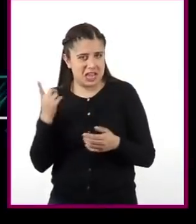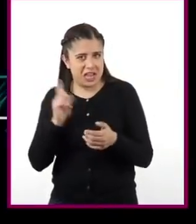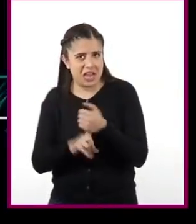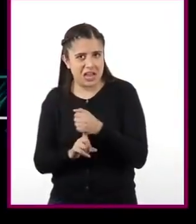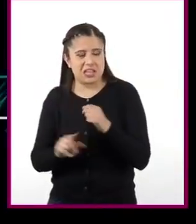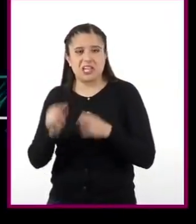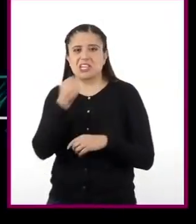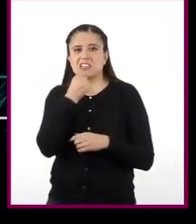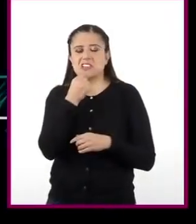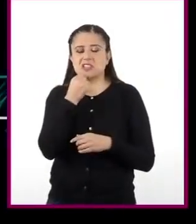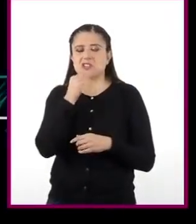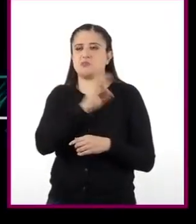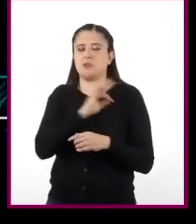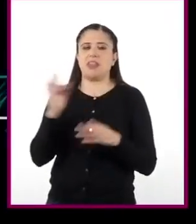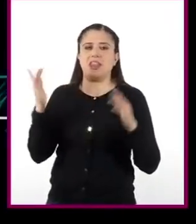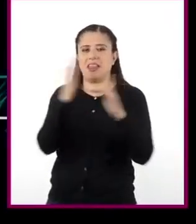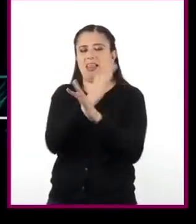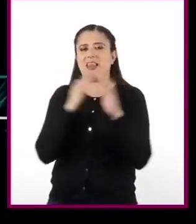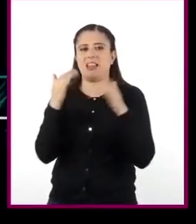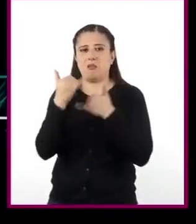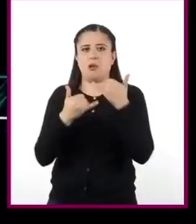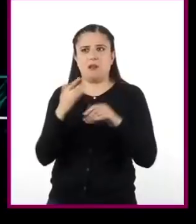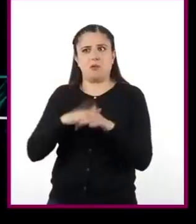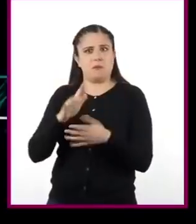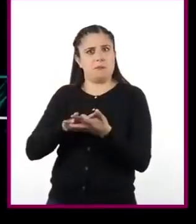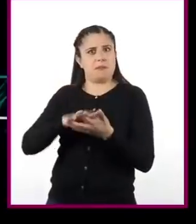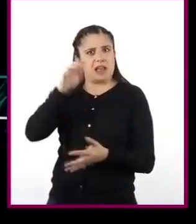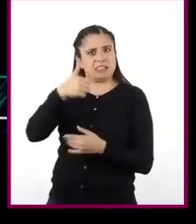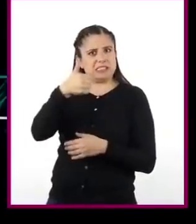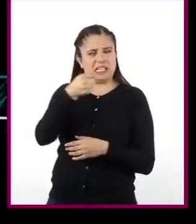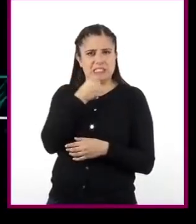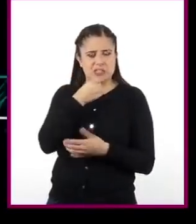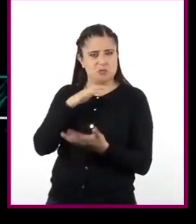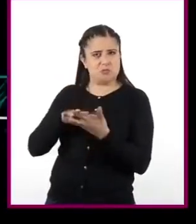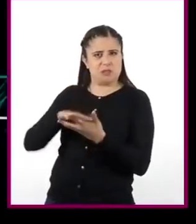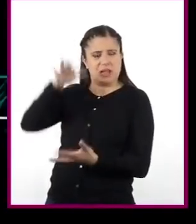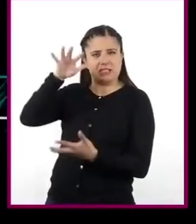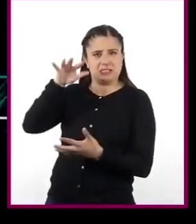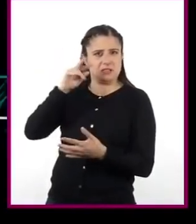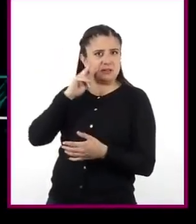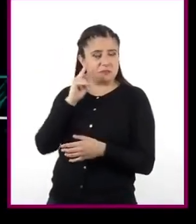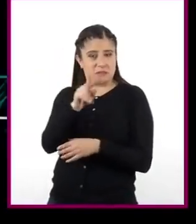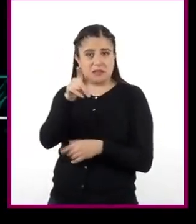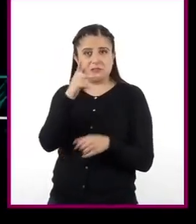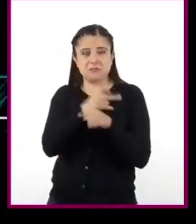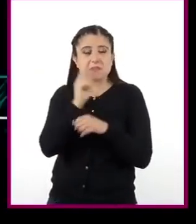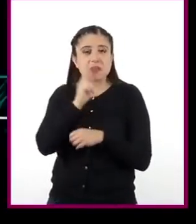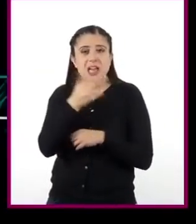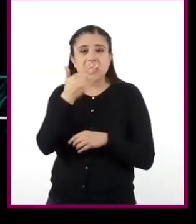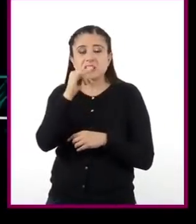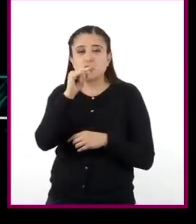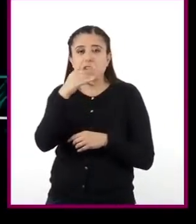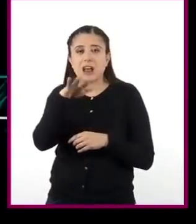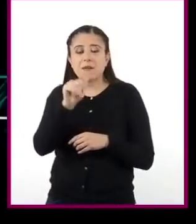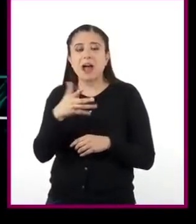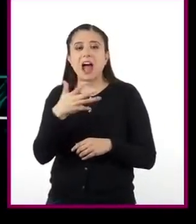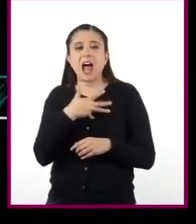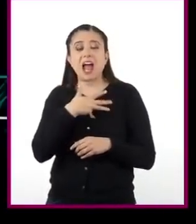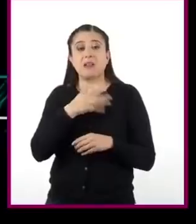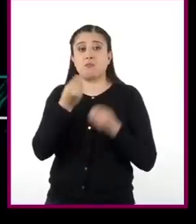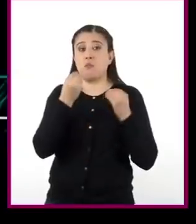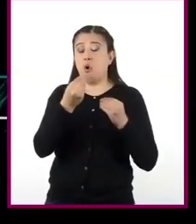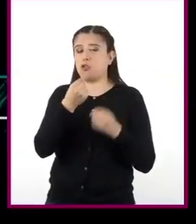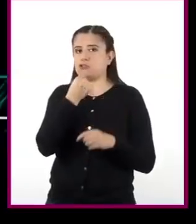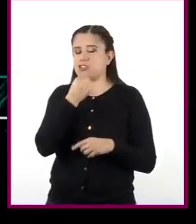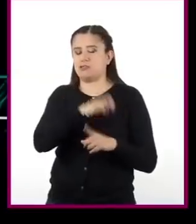para que los niños estén entreteniéndose, ¿verdad? O que es bastante familiar, porque si se dan cuenta, el histograma nos muestra que hay muchos